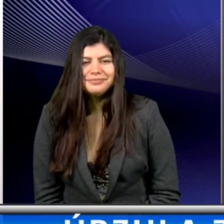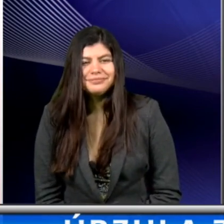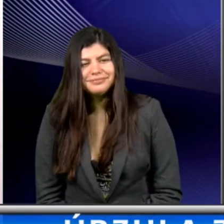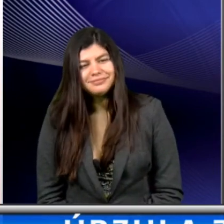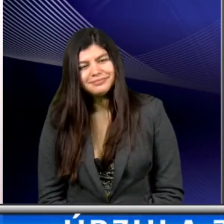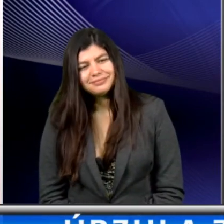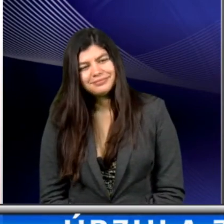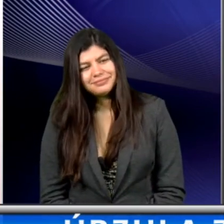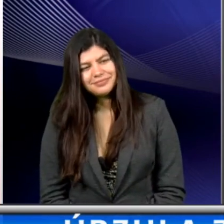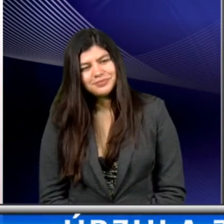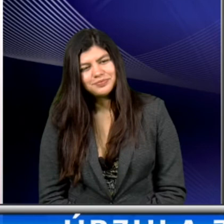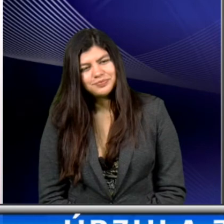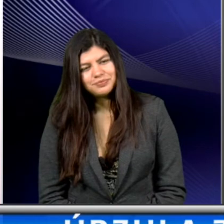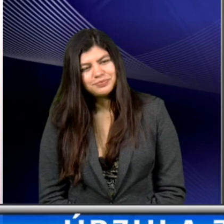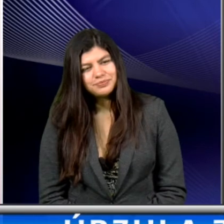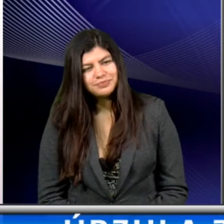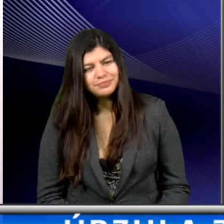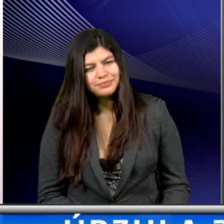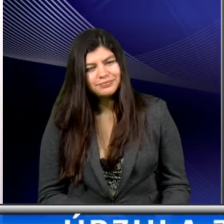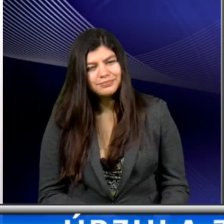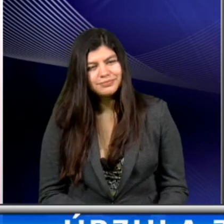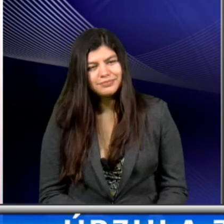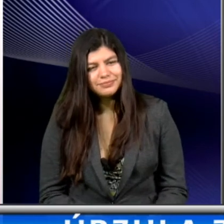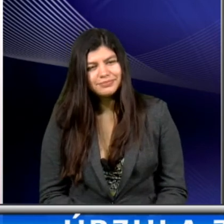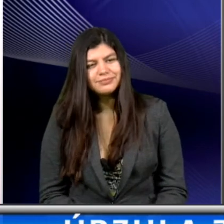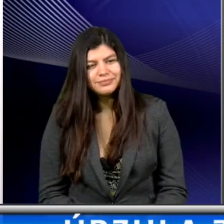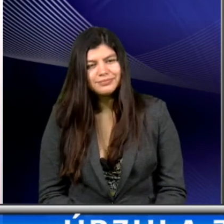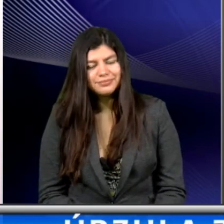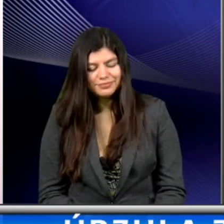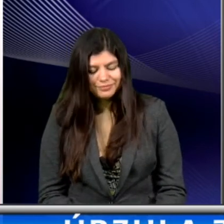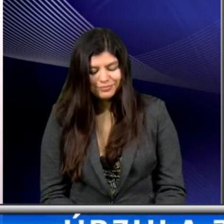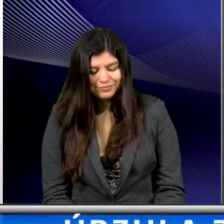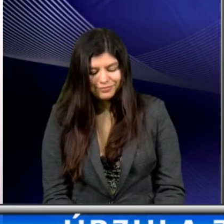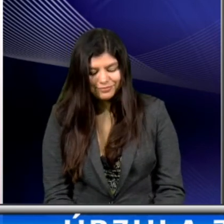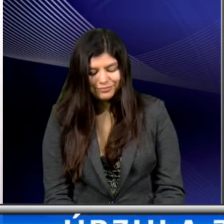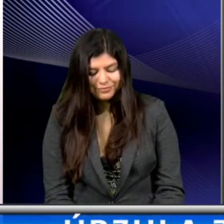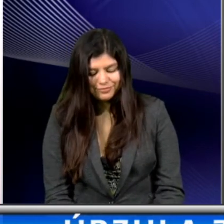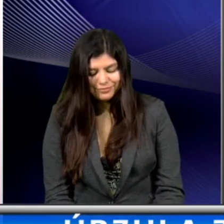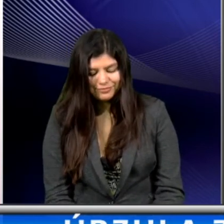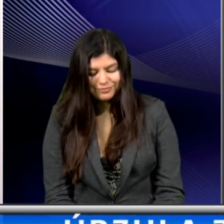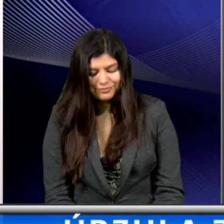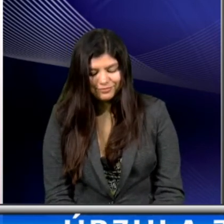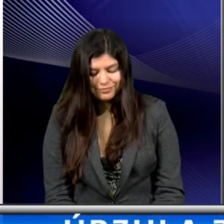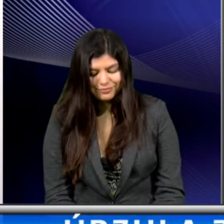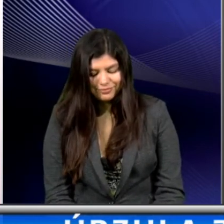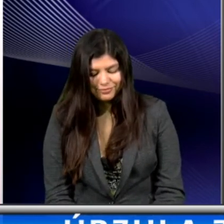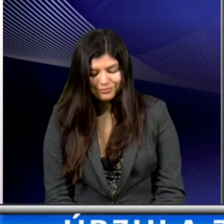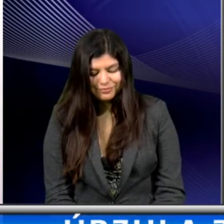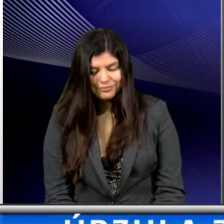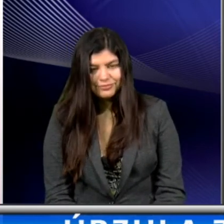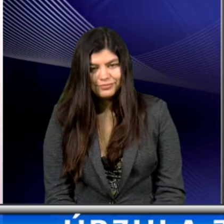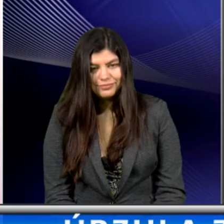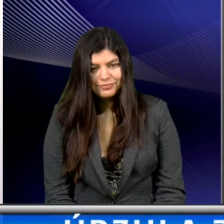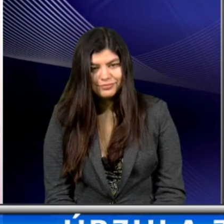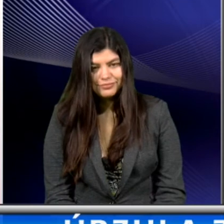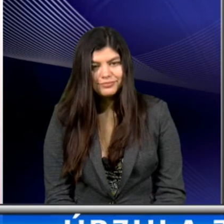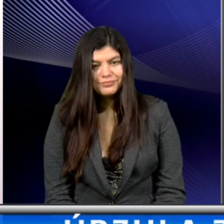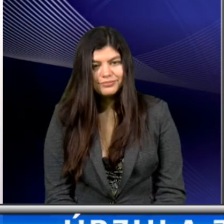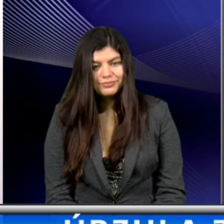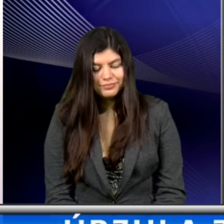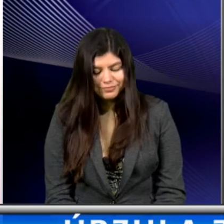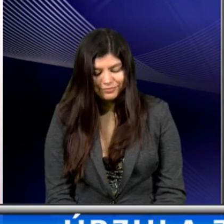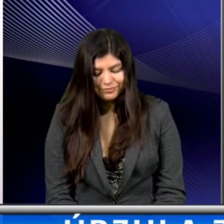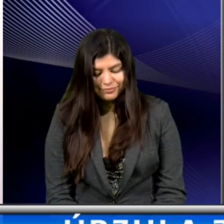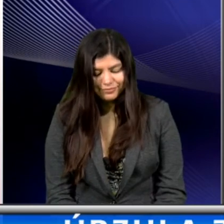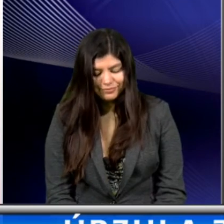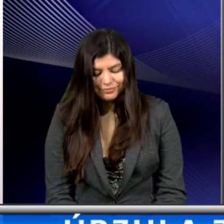mira, el programa Vida Sana funciona a nivel nacional, es una red de apoyo muy buena.